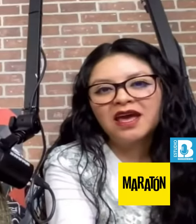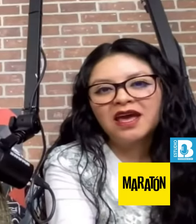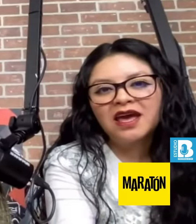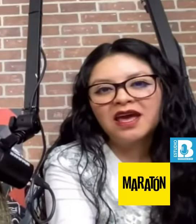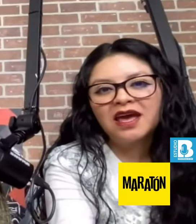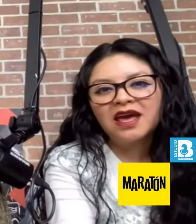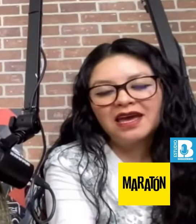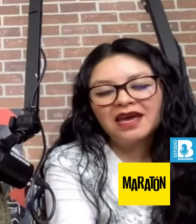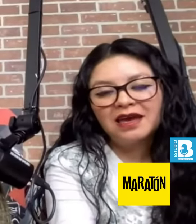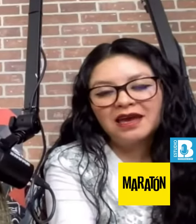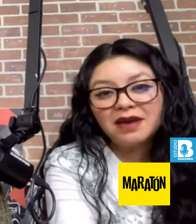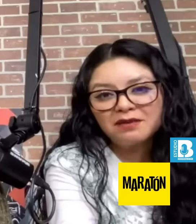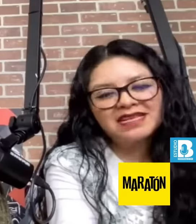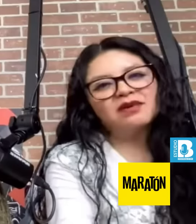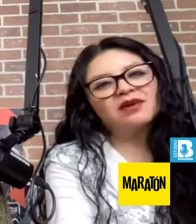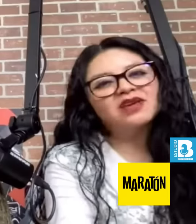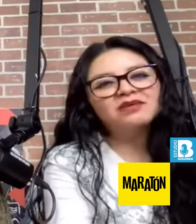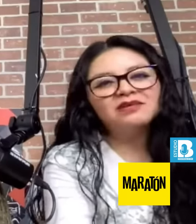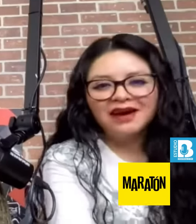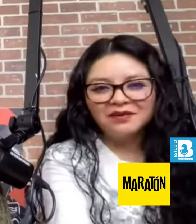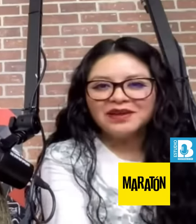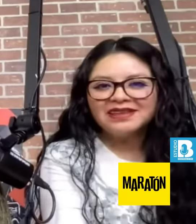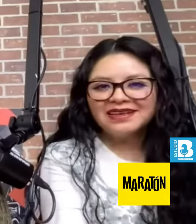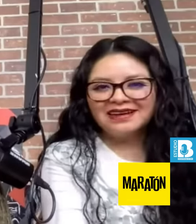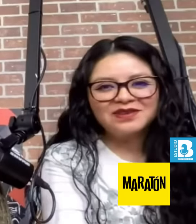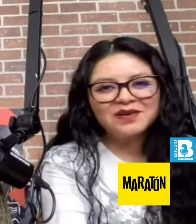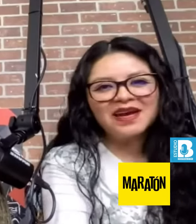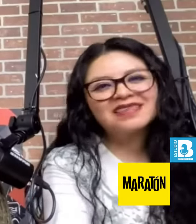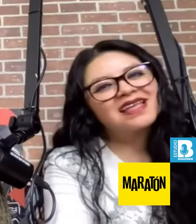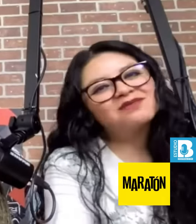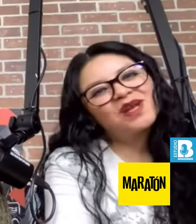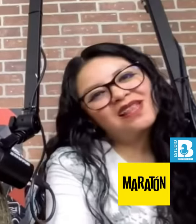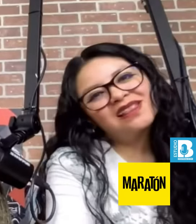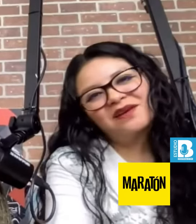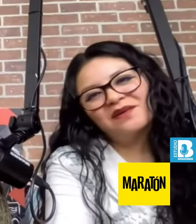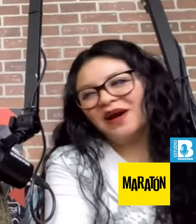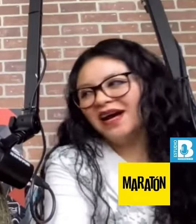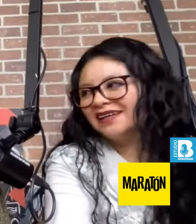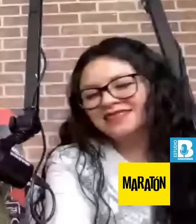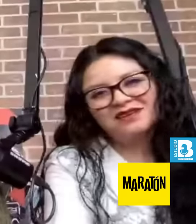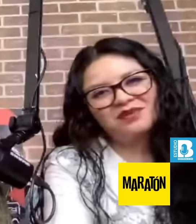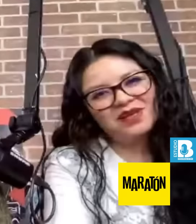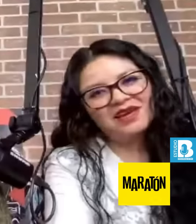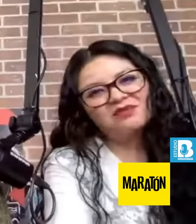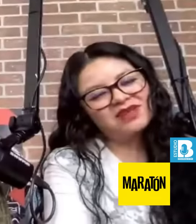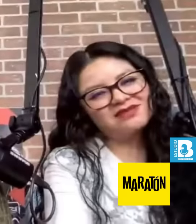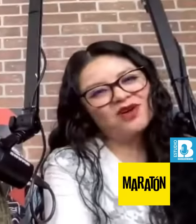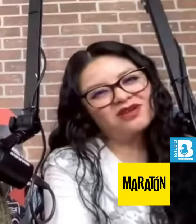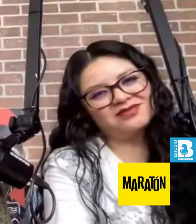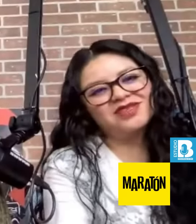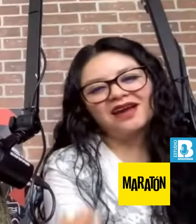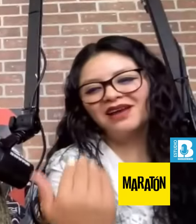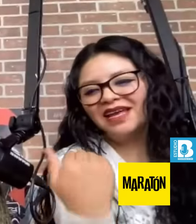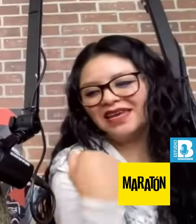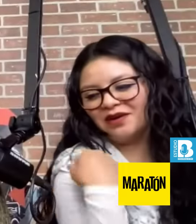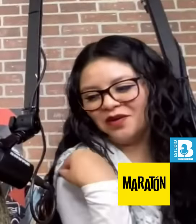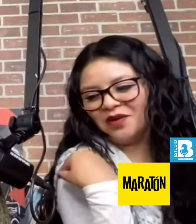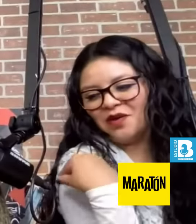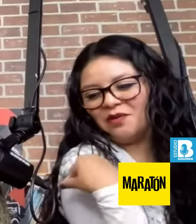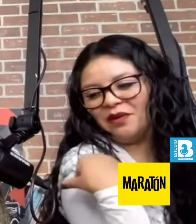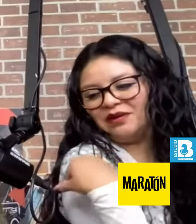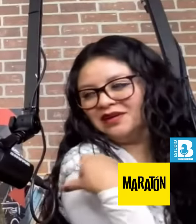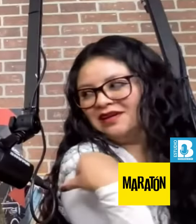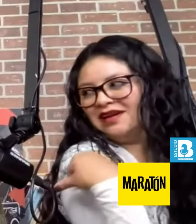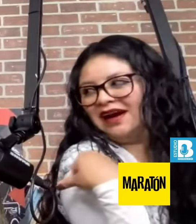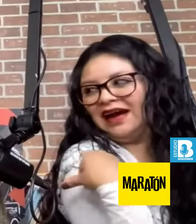ejemplo con meme que le decimos a meme Oye meme acomódate que no se vea que estás muy grande va Sí porque pues no O sea creo que le